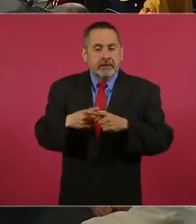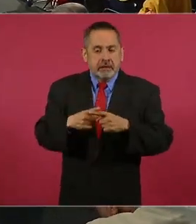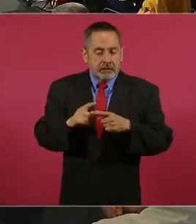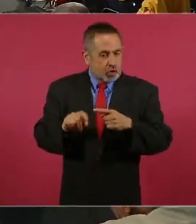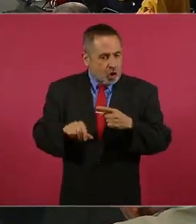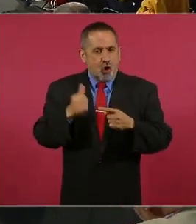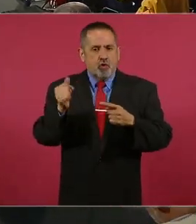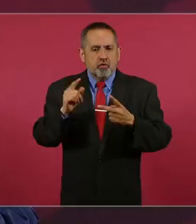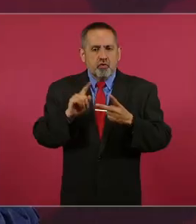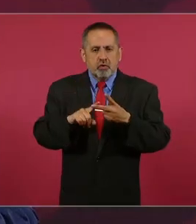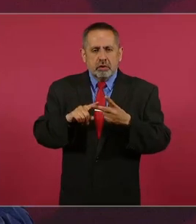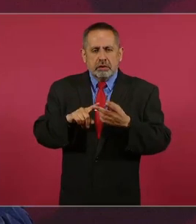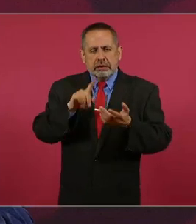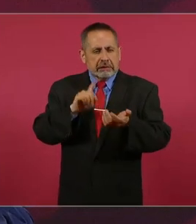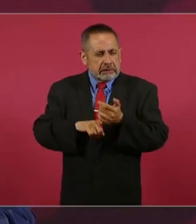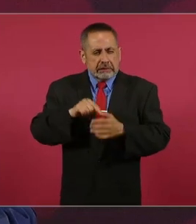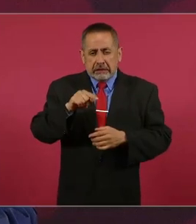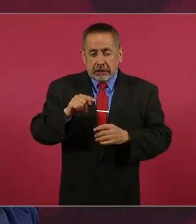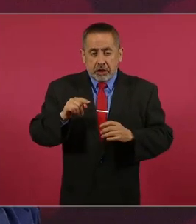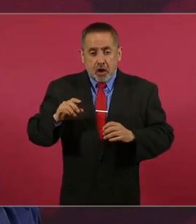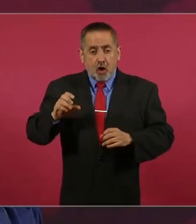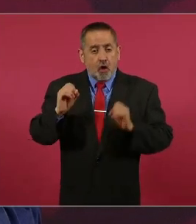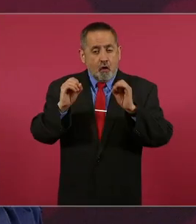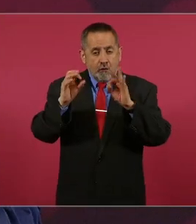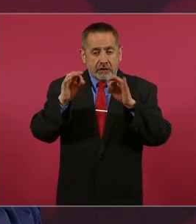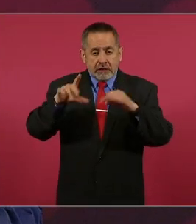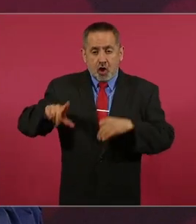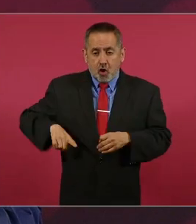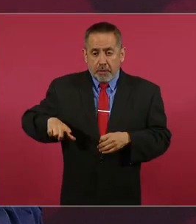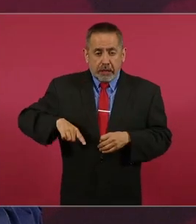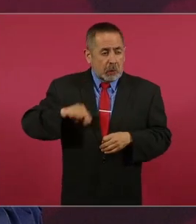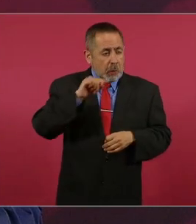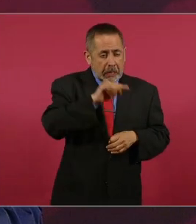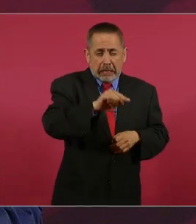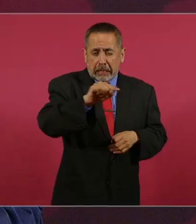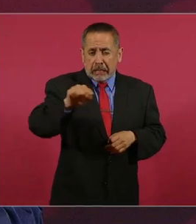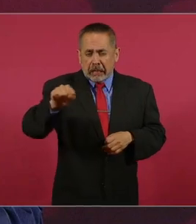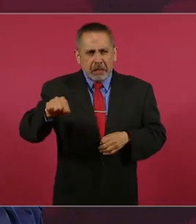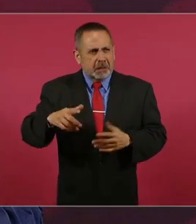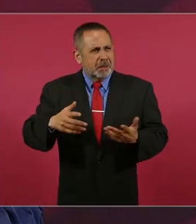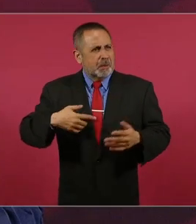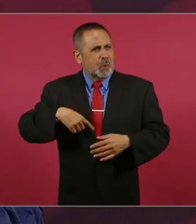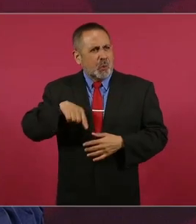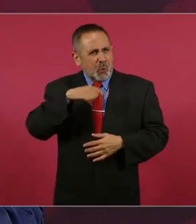todavía muchas estructuras improductivas,